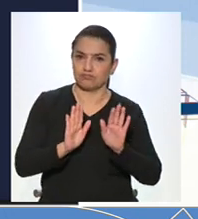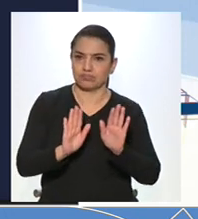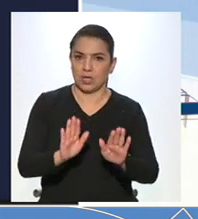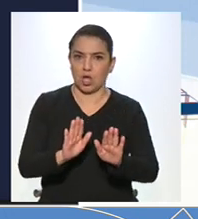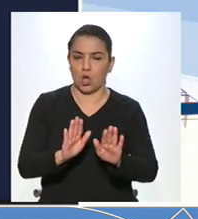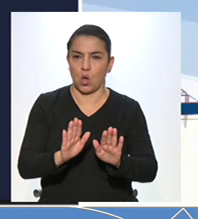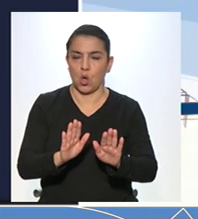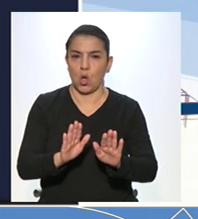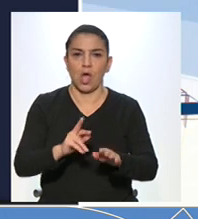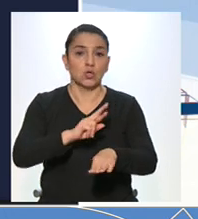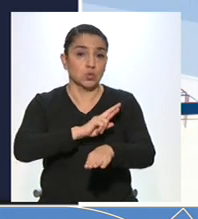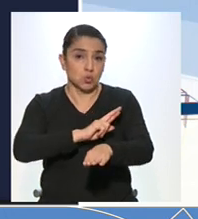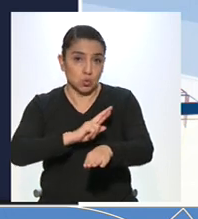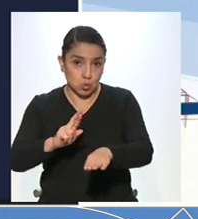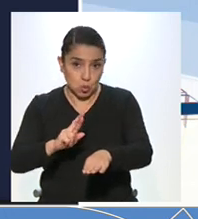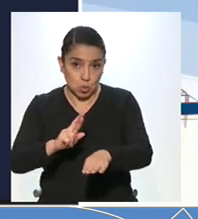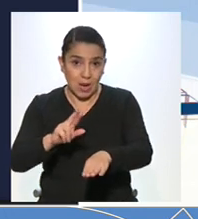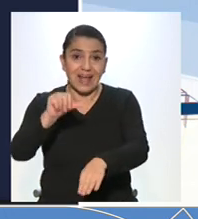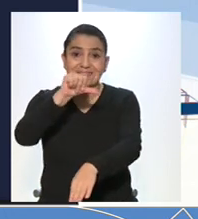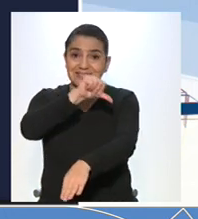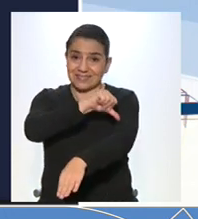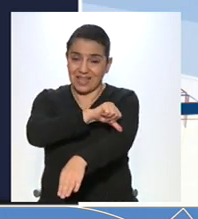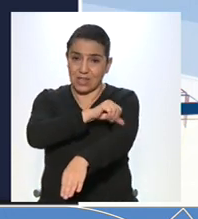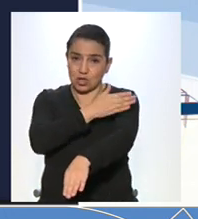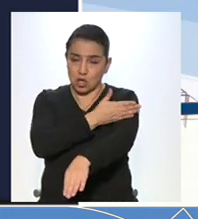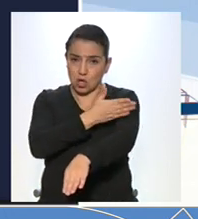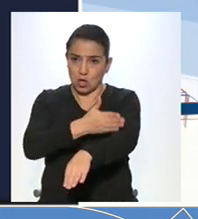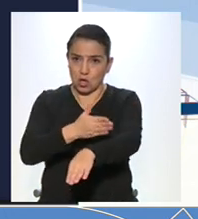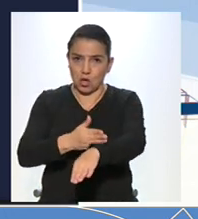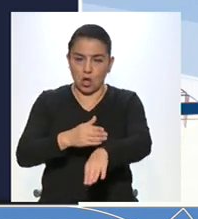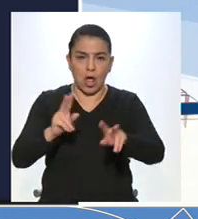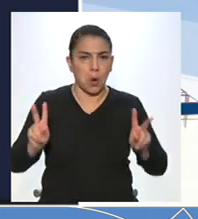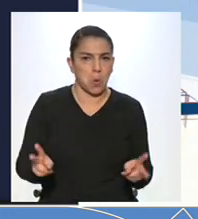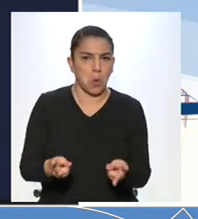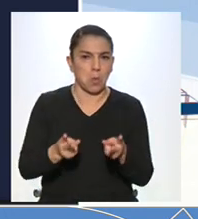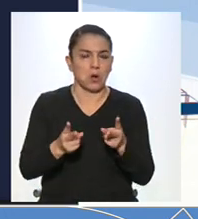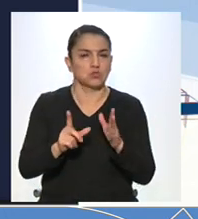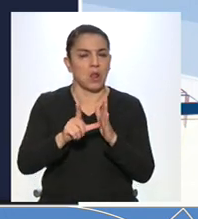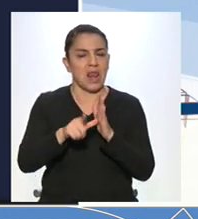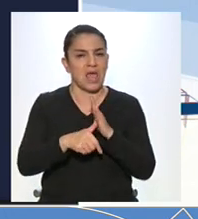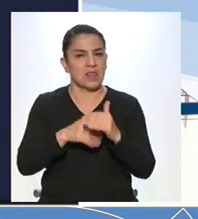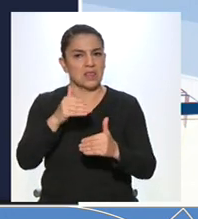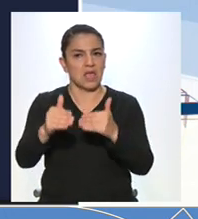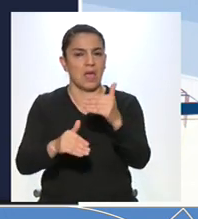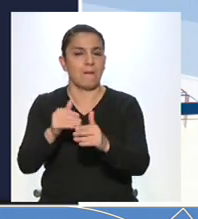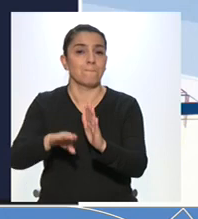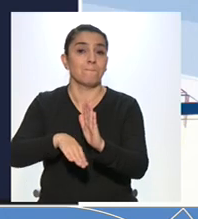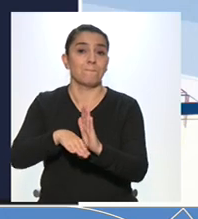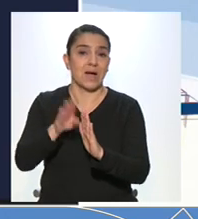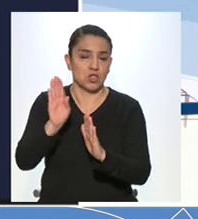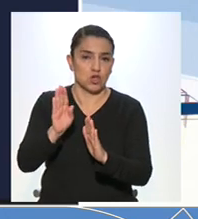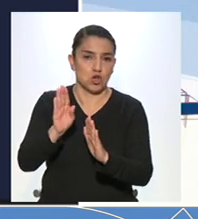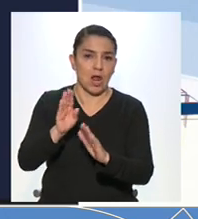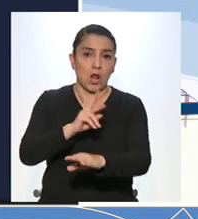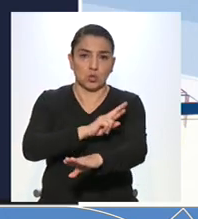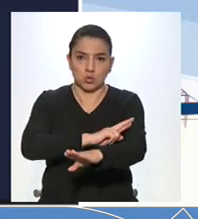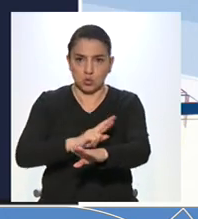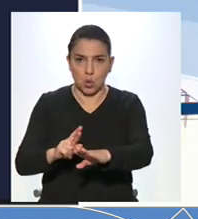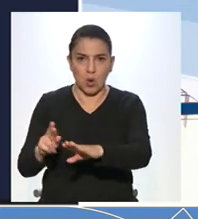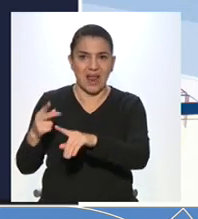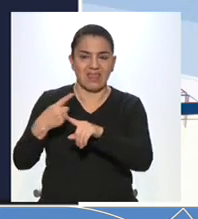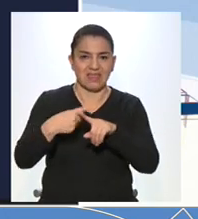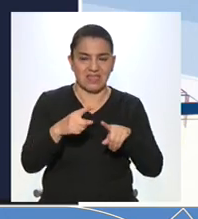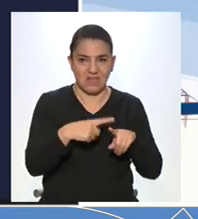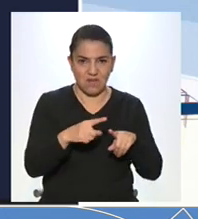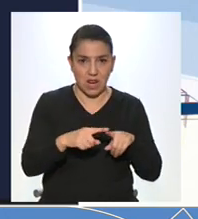centro sur, que exhibieron caídas moderadas en un inicio y una recuperación con un ritmo lento, aunque mayor en la segunda. En la zona sur, la distinta temporalidad